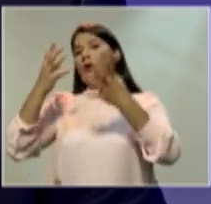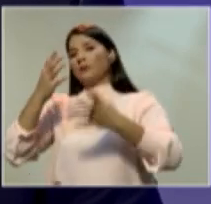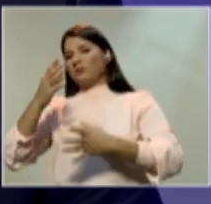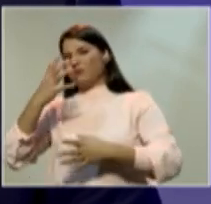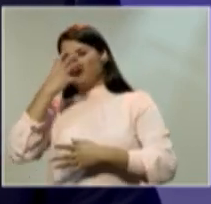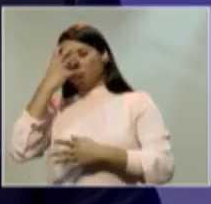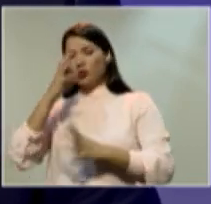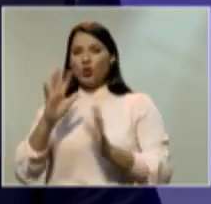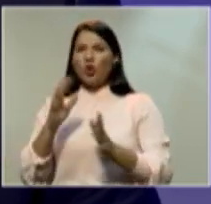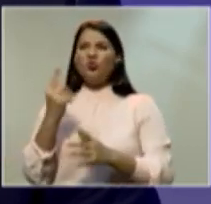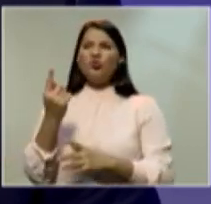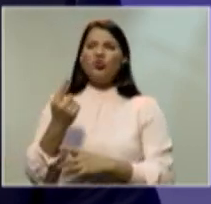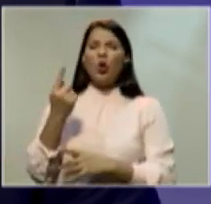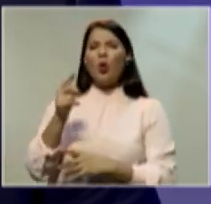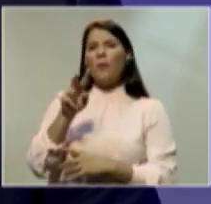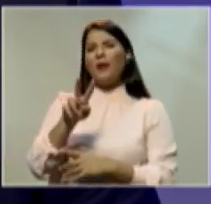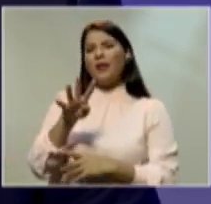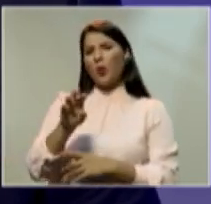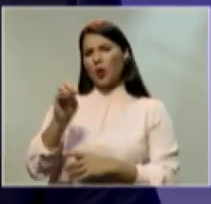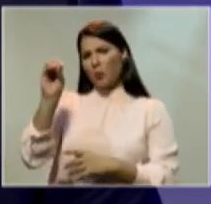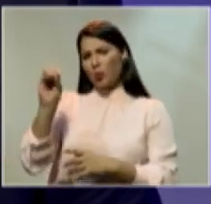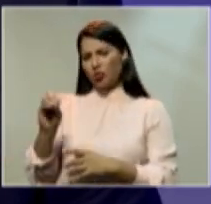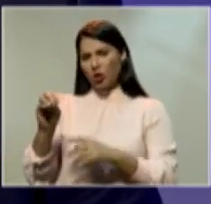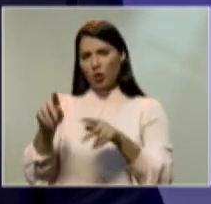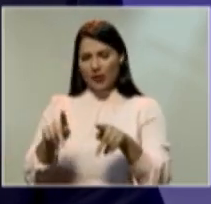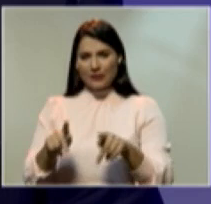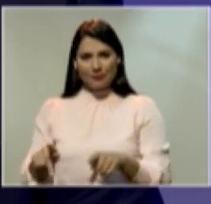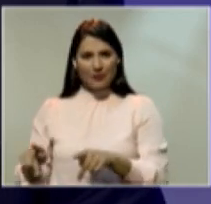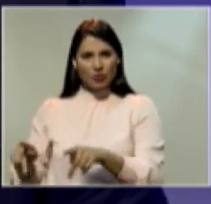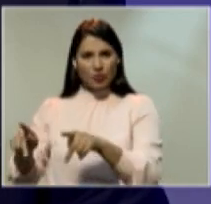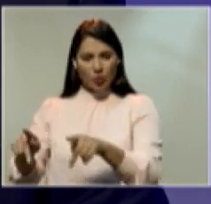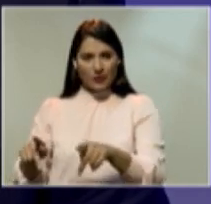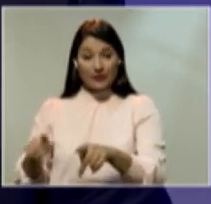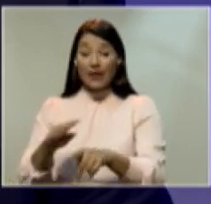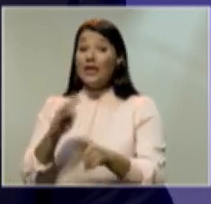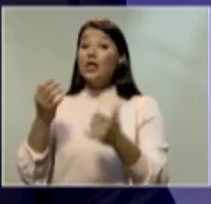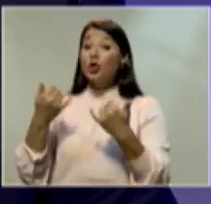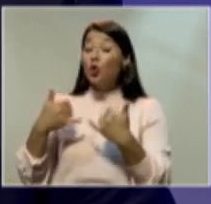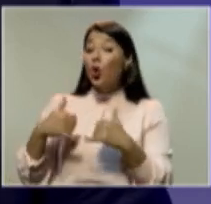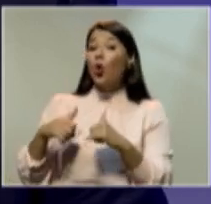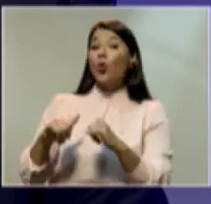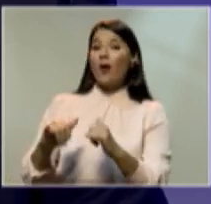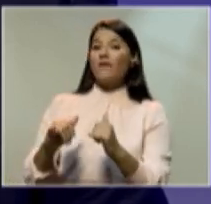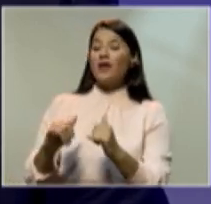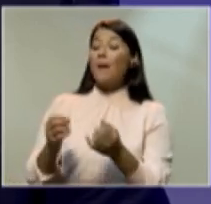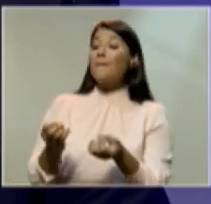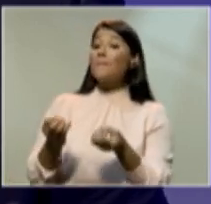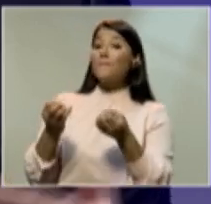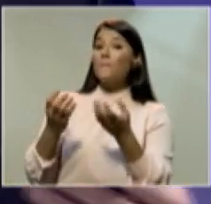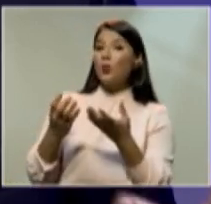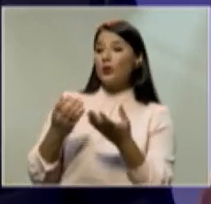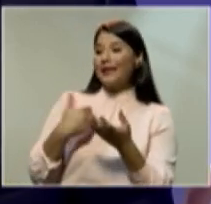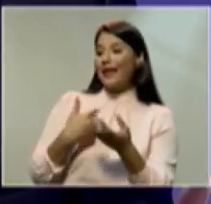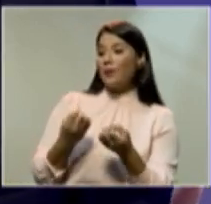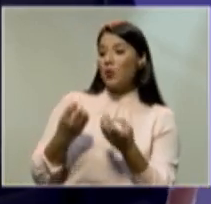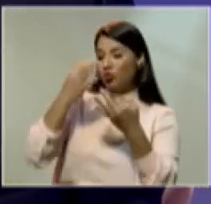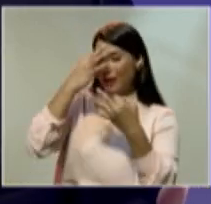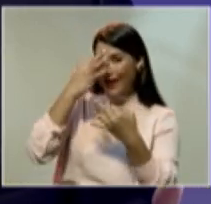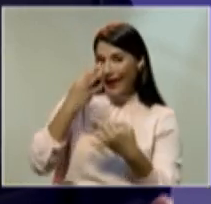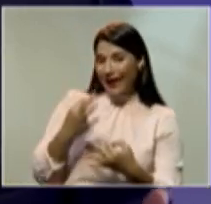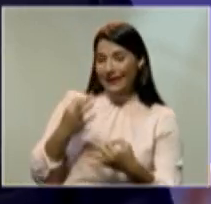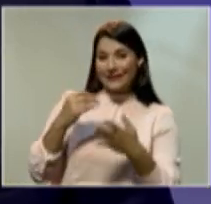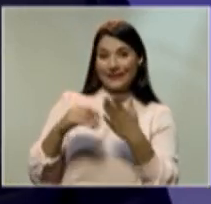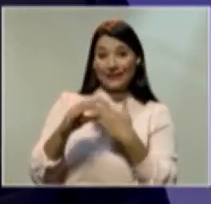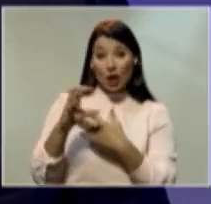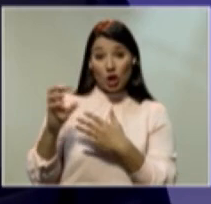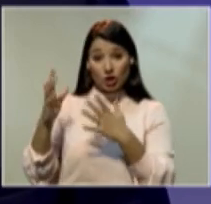de un 24% de la población, y sigue habiendo una serie de convicciones y de creencias en los